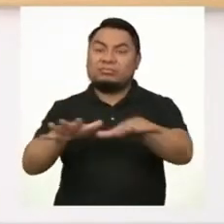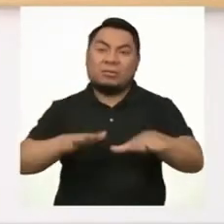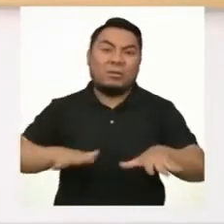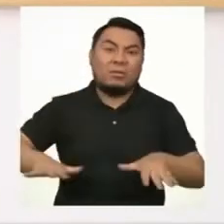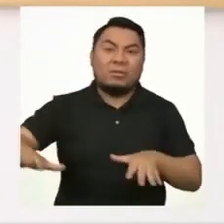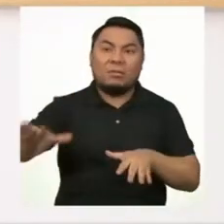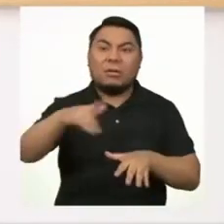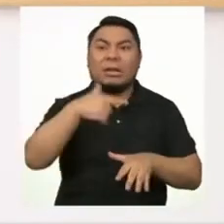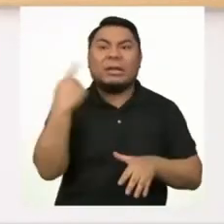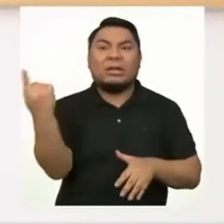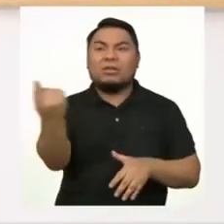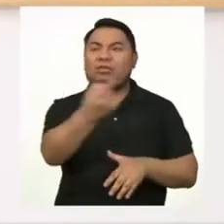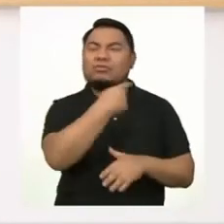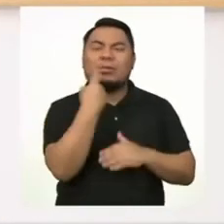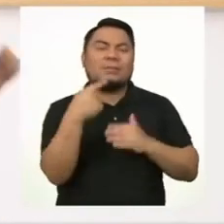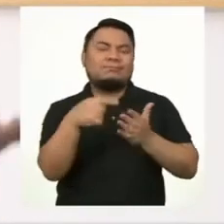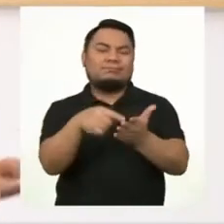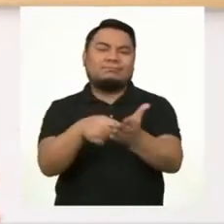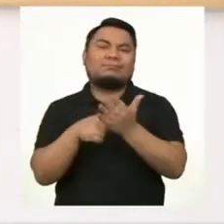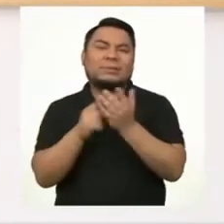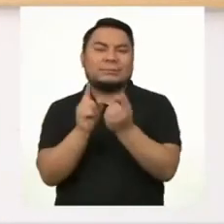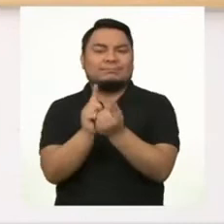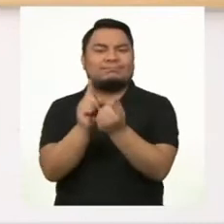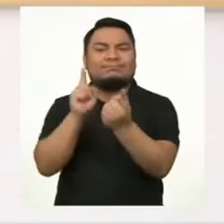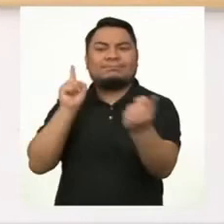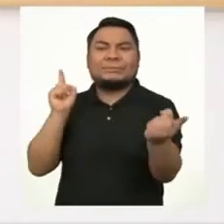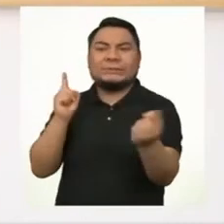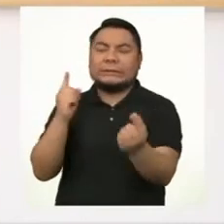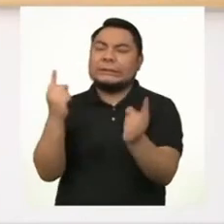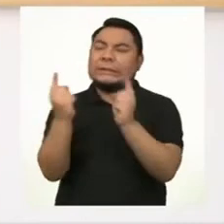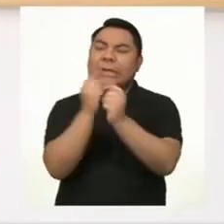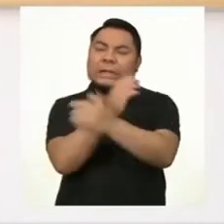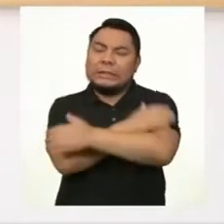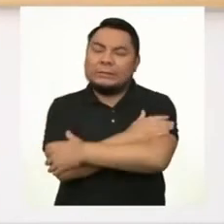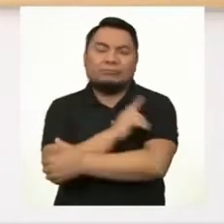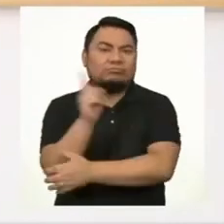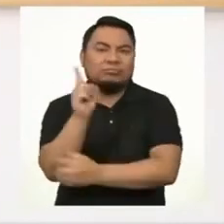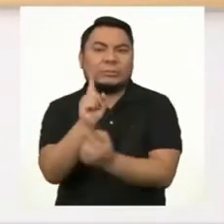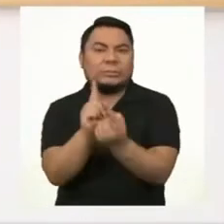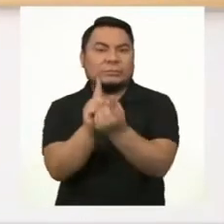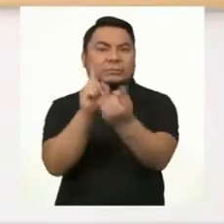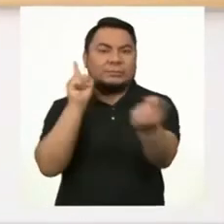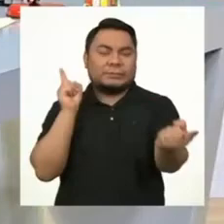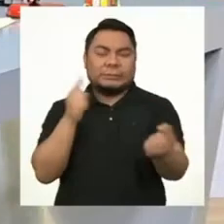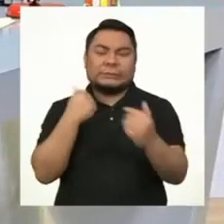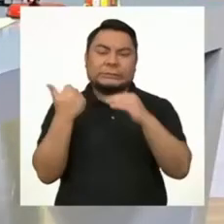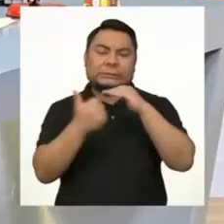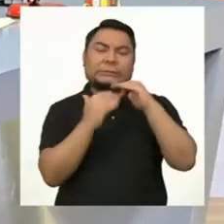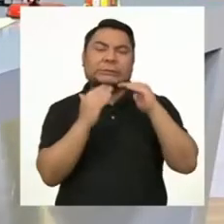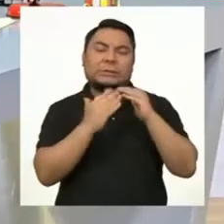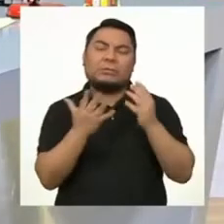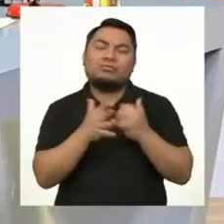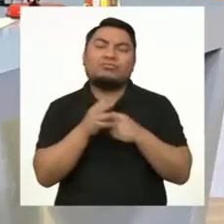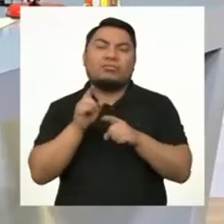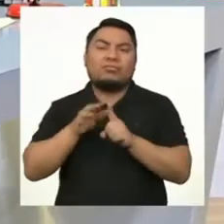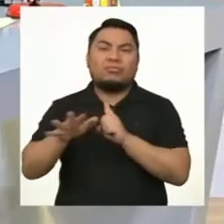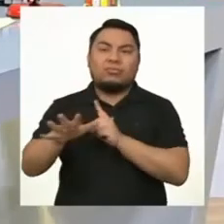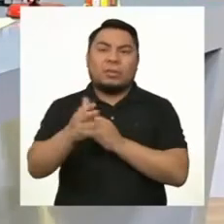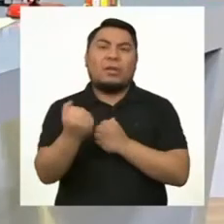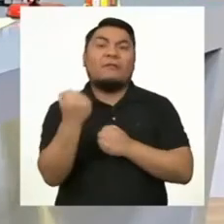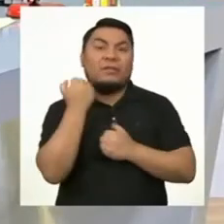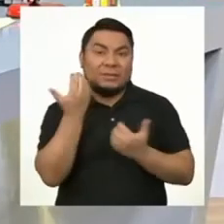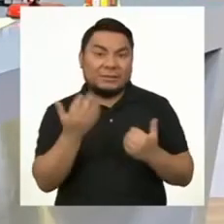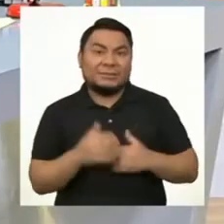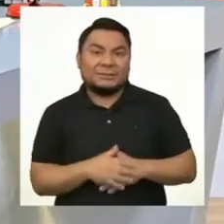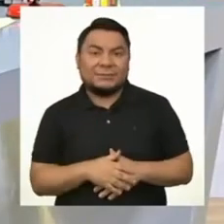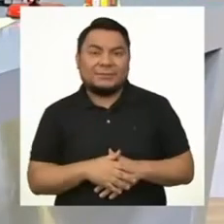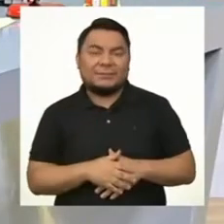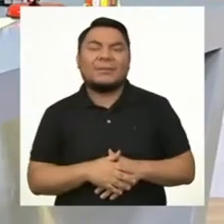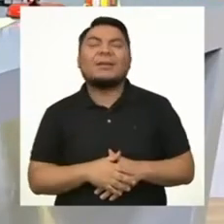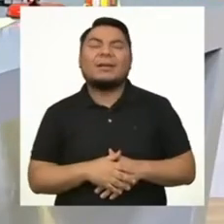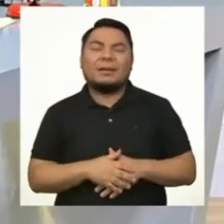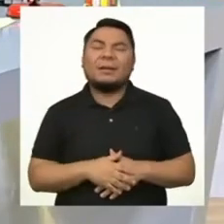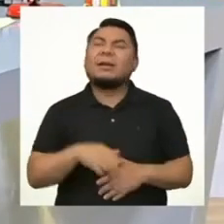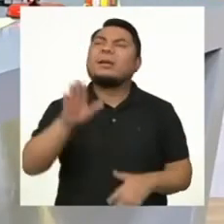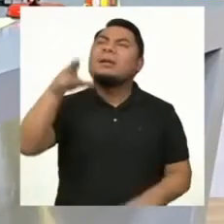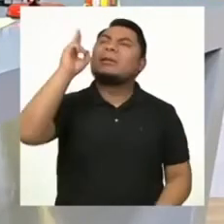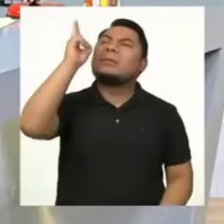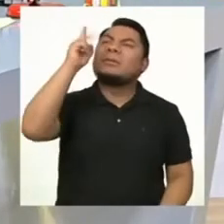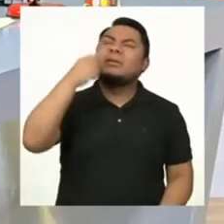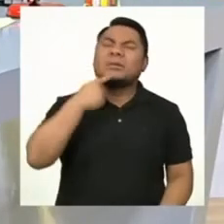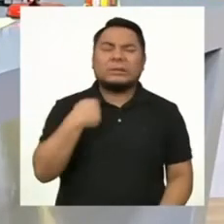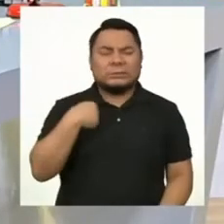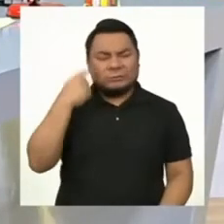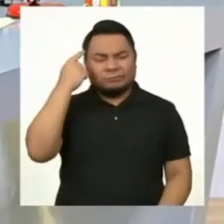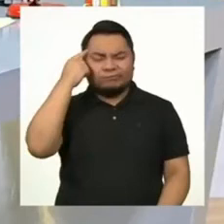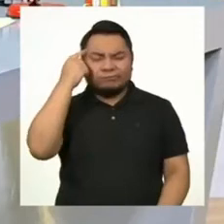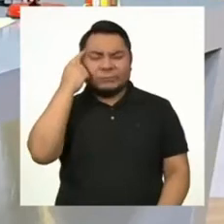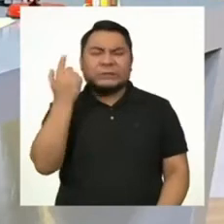pandemia que nos ha obligado a mantener distanciamiento social por su alto grado de contagio. Profesora, lo que a mí me quedó un poco en el